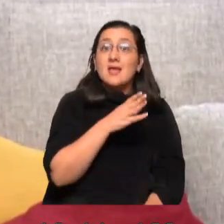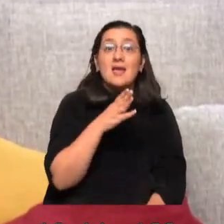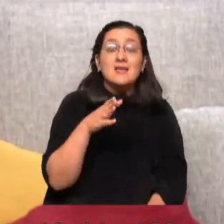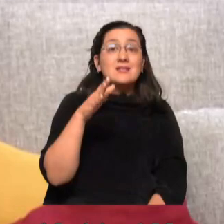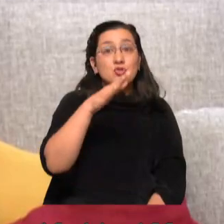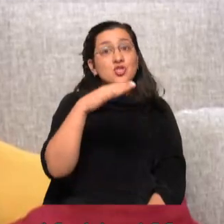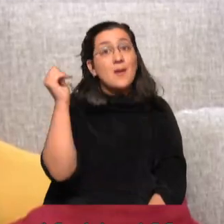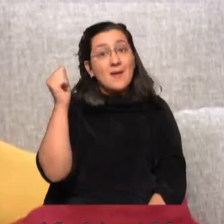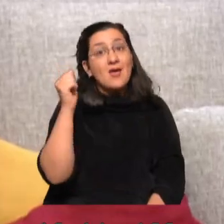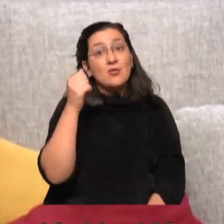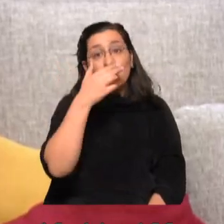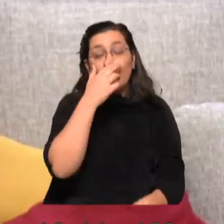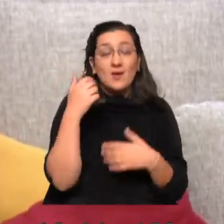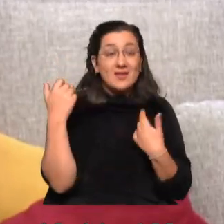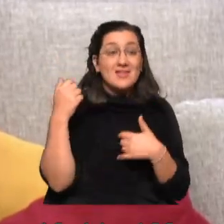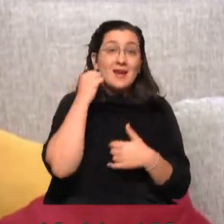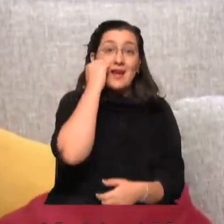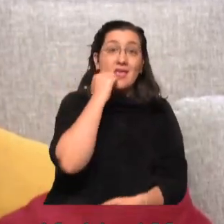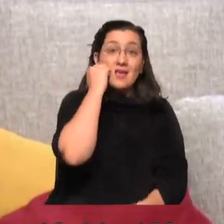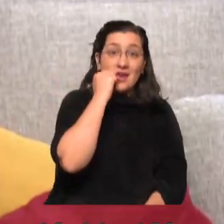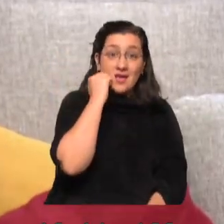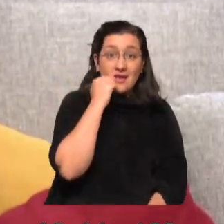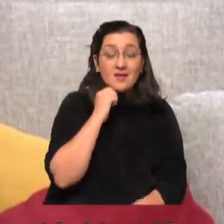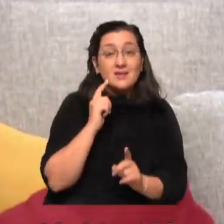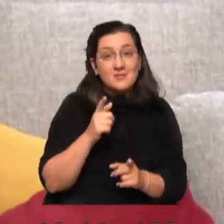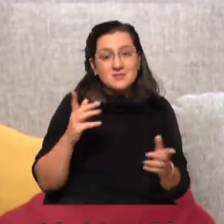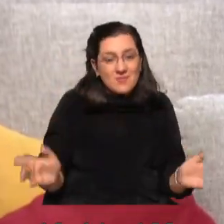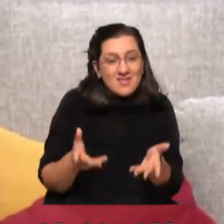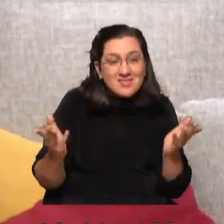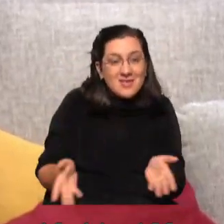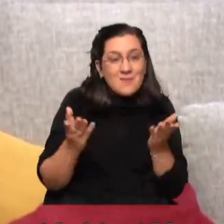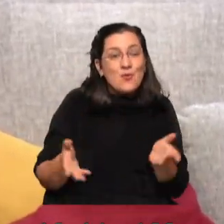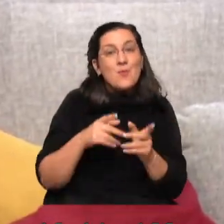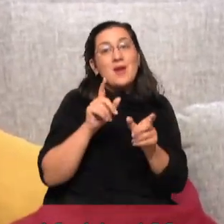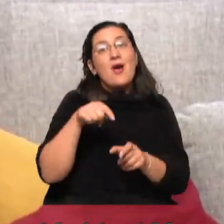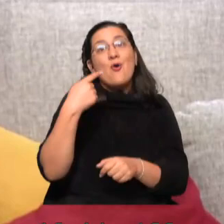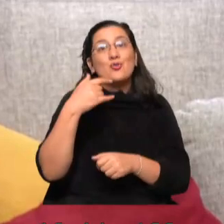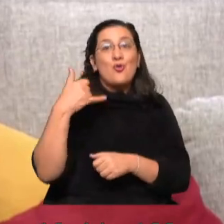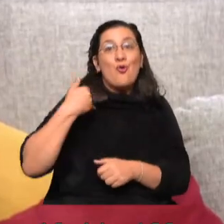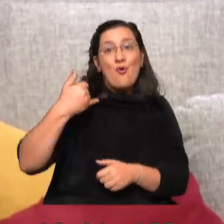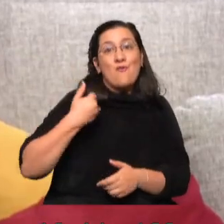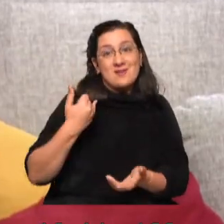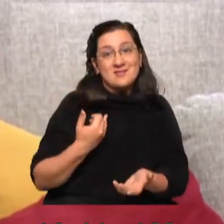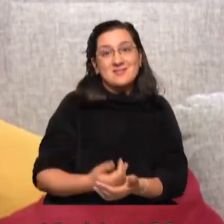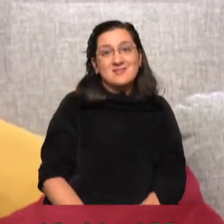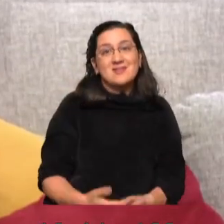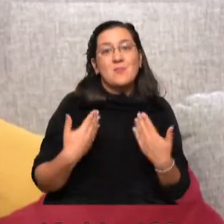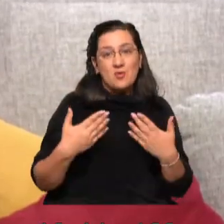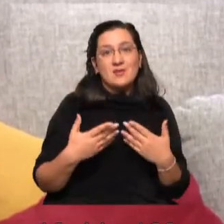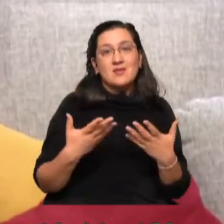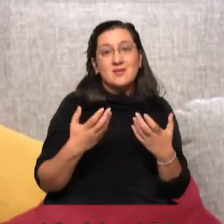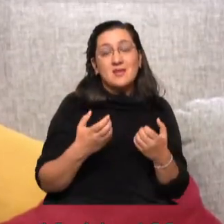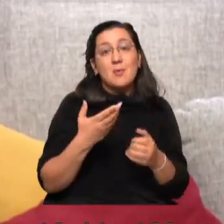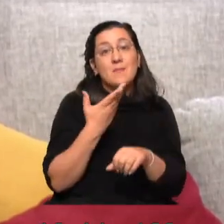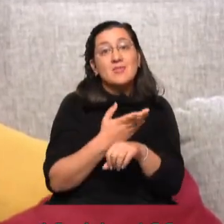guitarra negra y tomar las herramientas, que también sea también un estímulo para el resto de los chiquilines de tu edad. Queremos pedirte otro